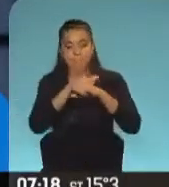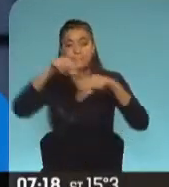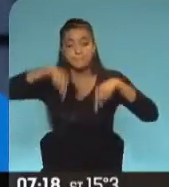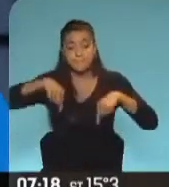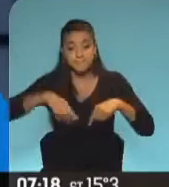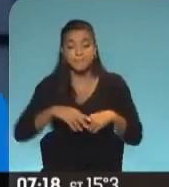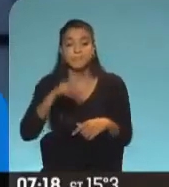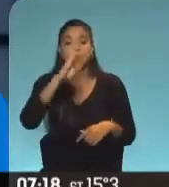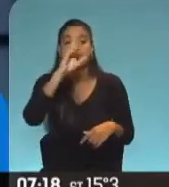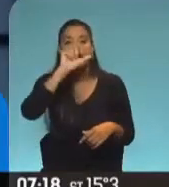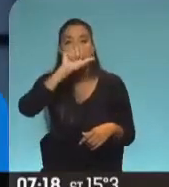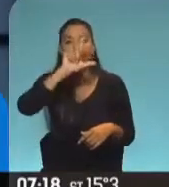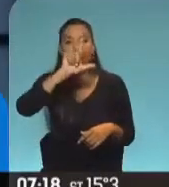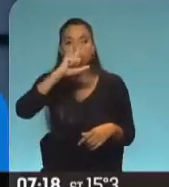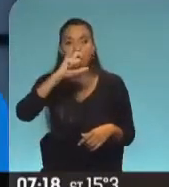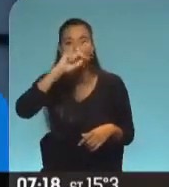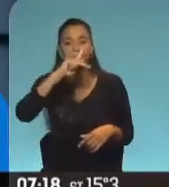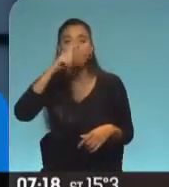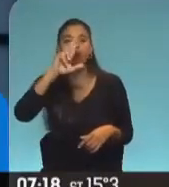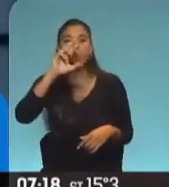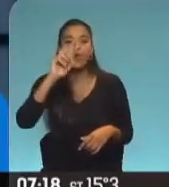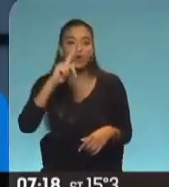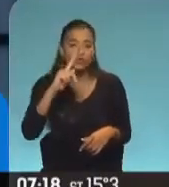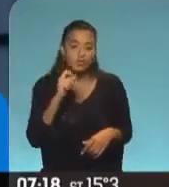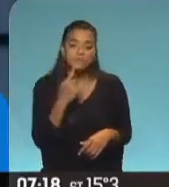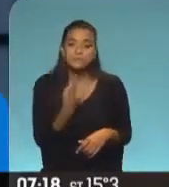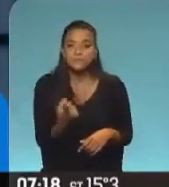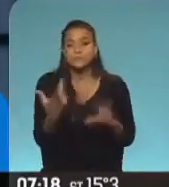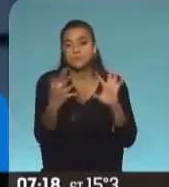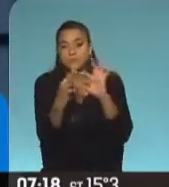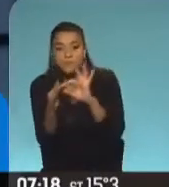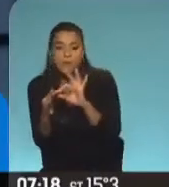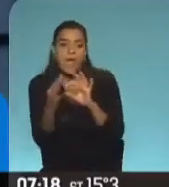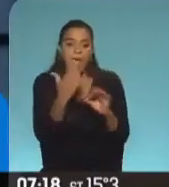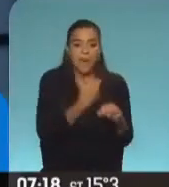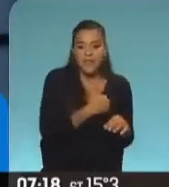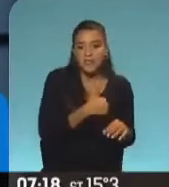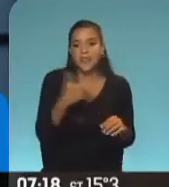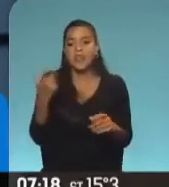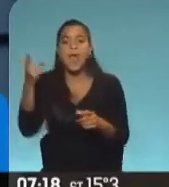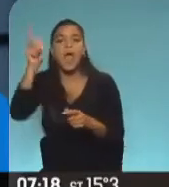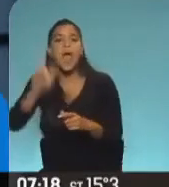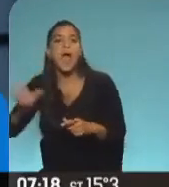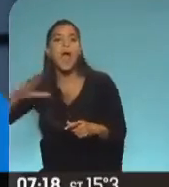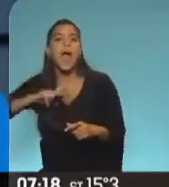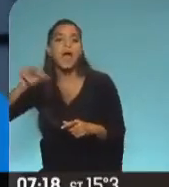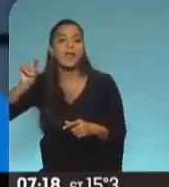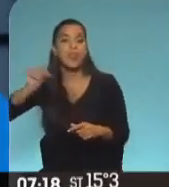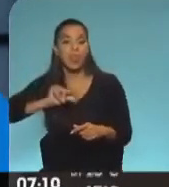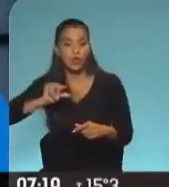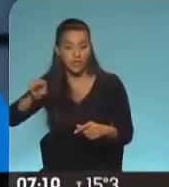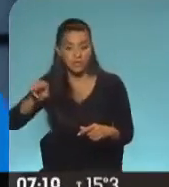este caso, BlackRock está uniendo partes entre la Argentina y los acreedores. Y esto porque les está